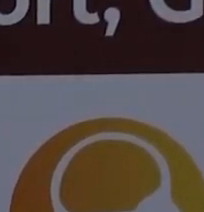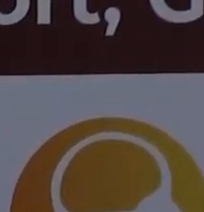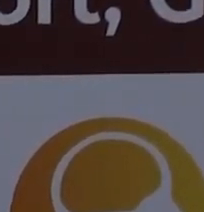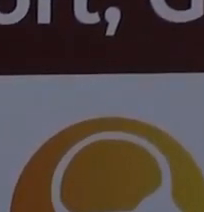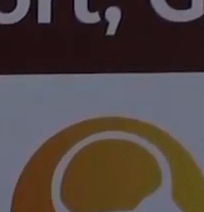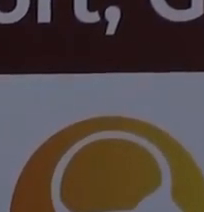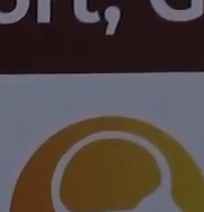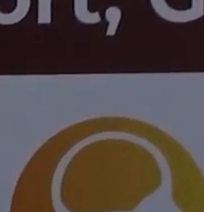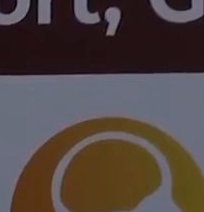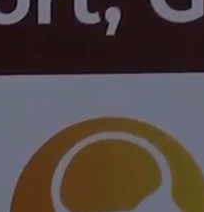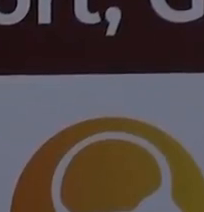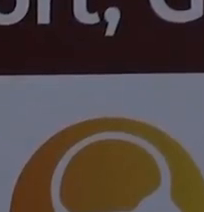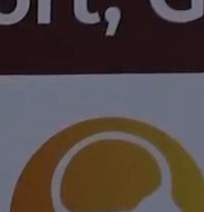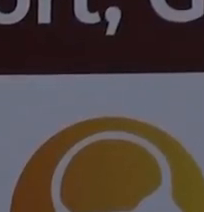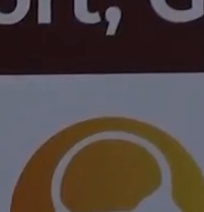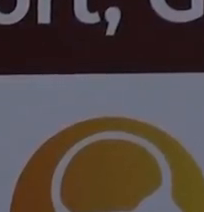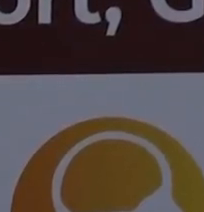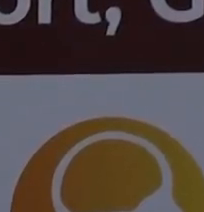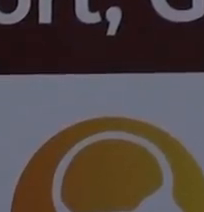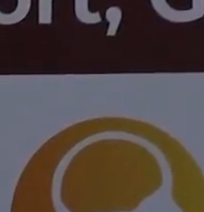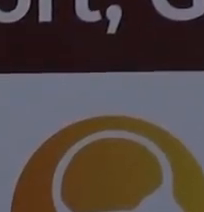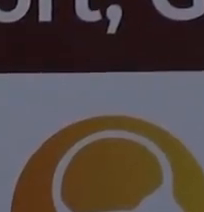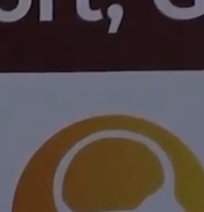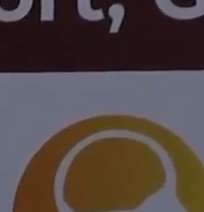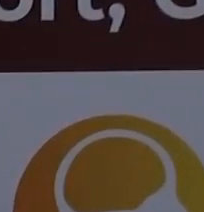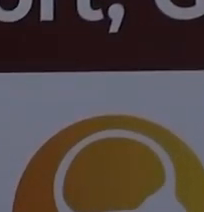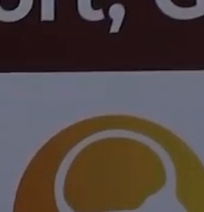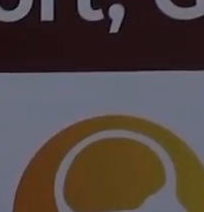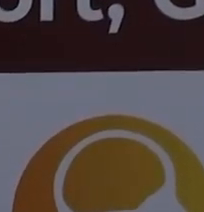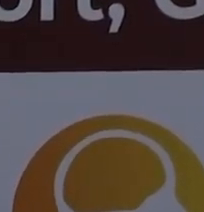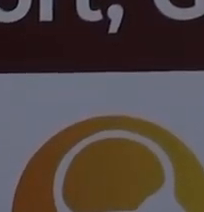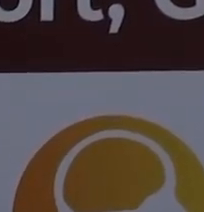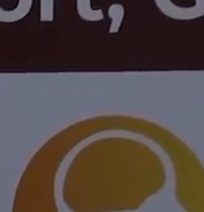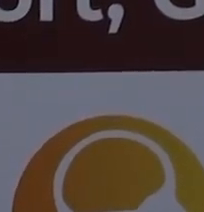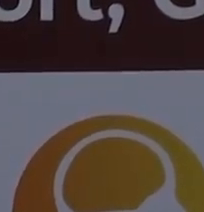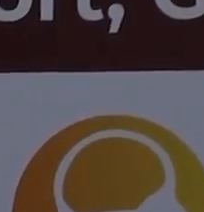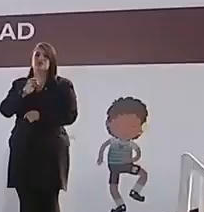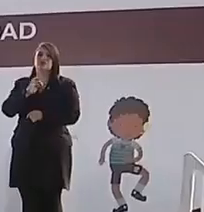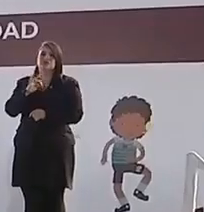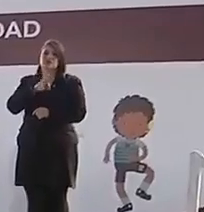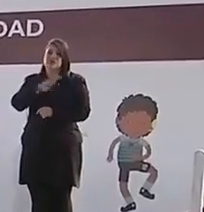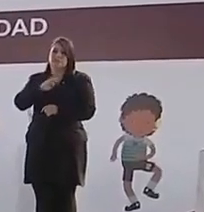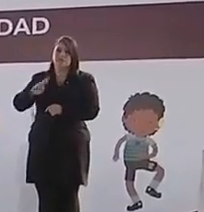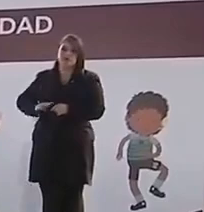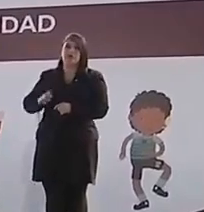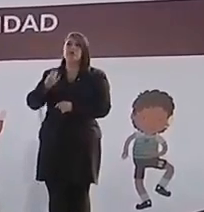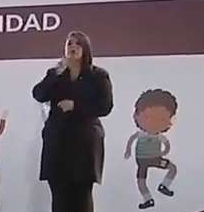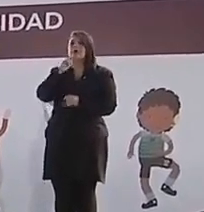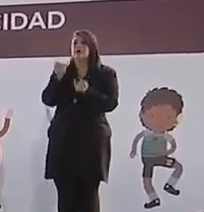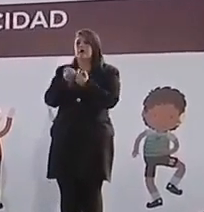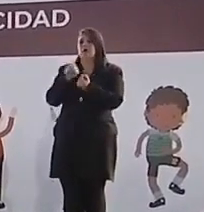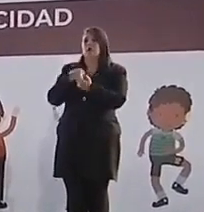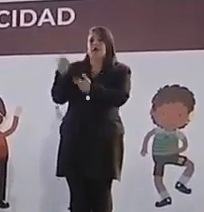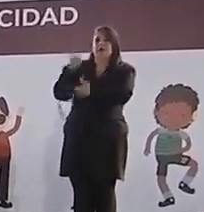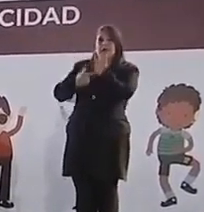otras ocasiones en los municipios he regresado atrapa